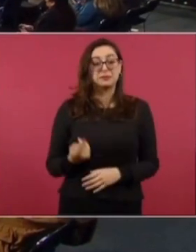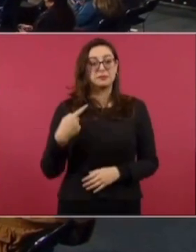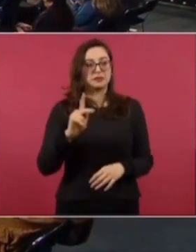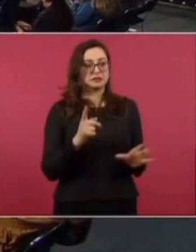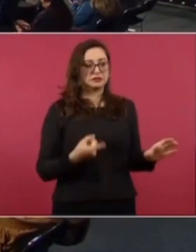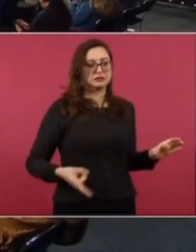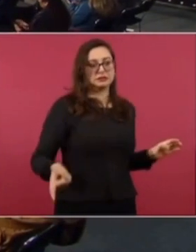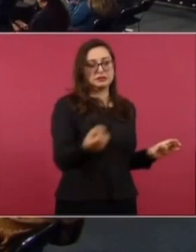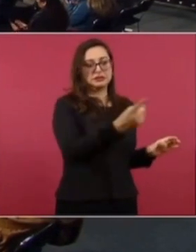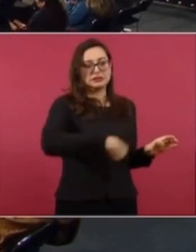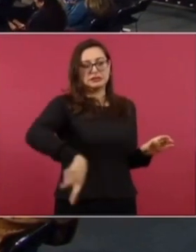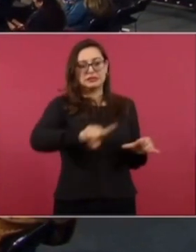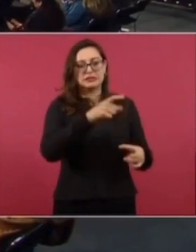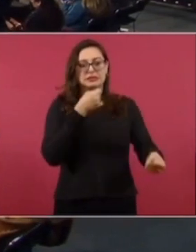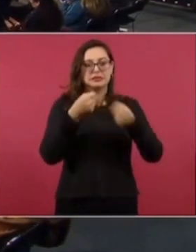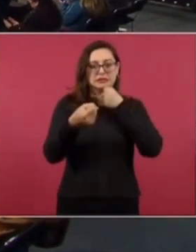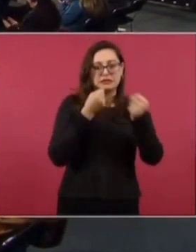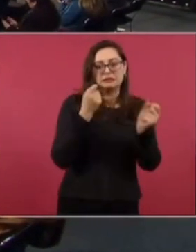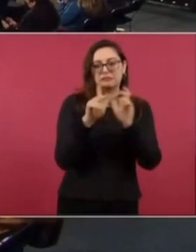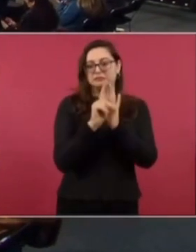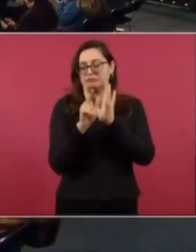Cómo se acostumbraron